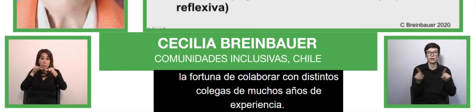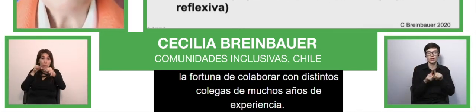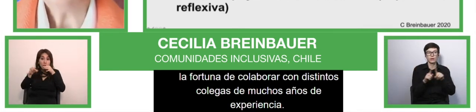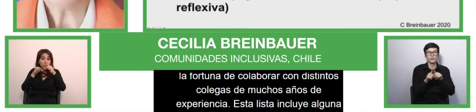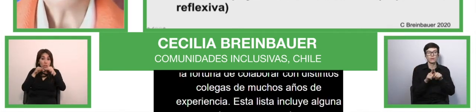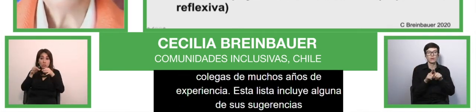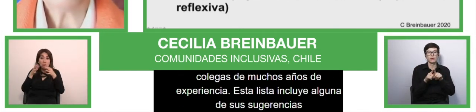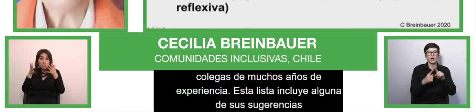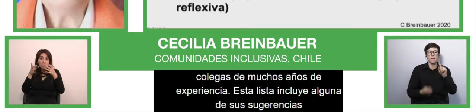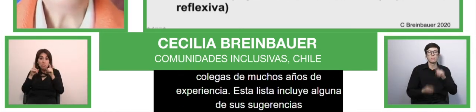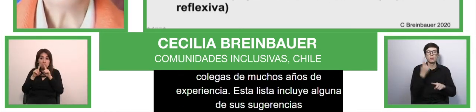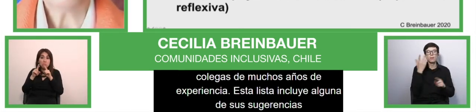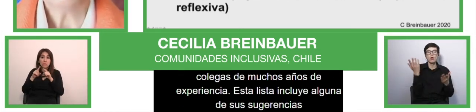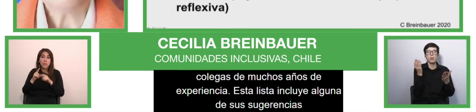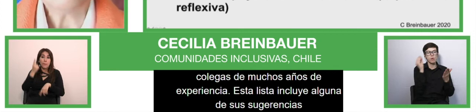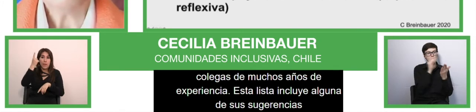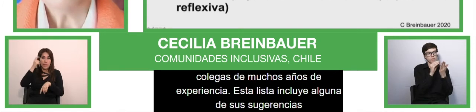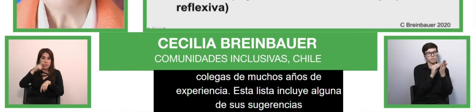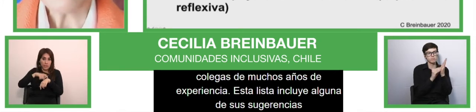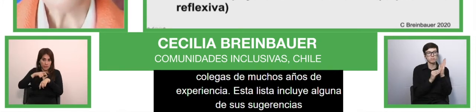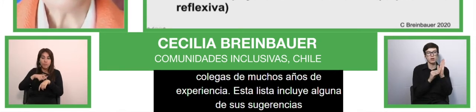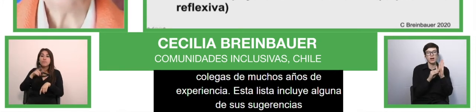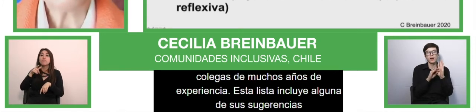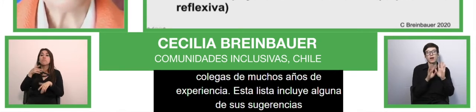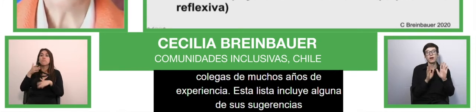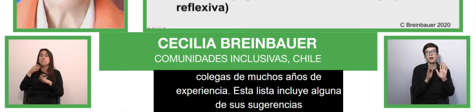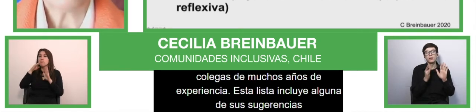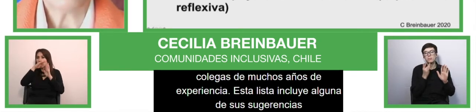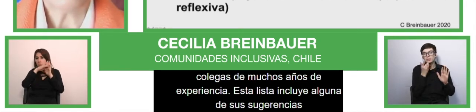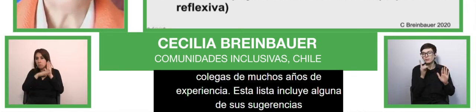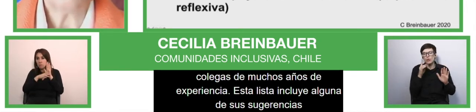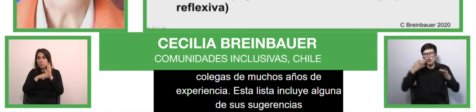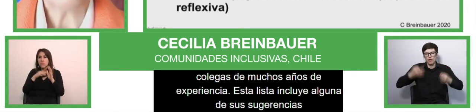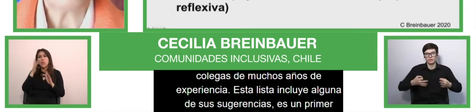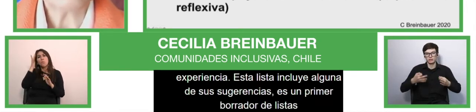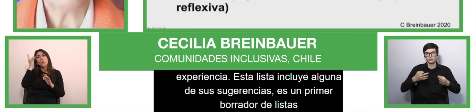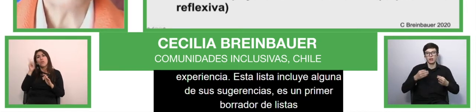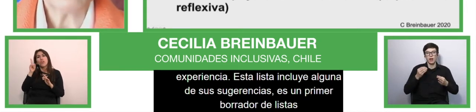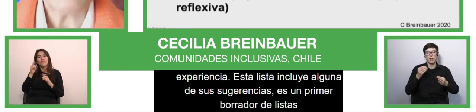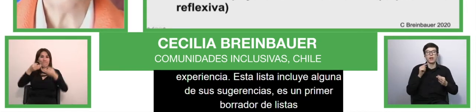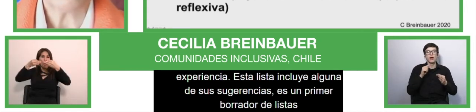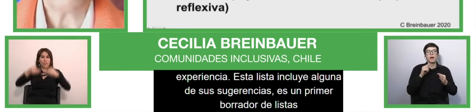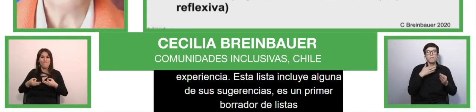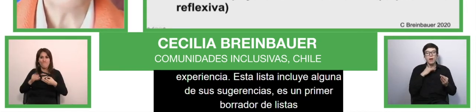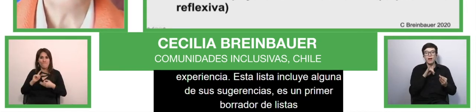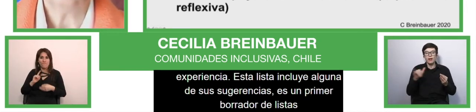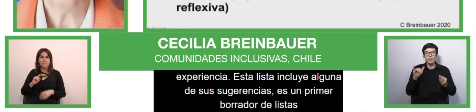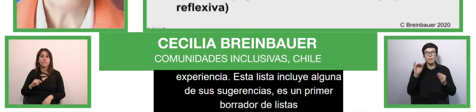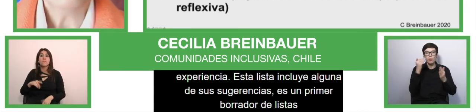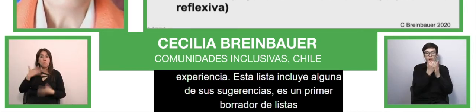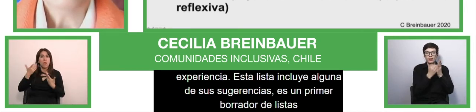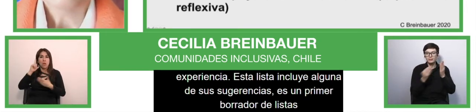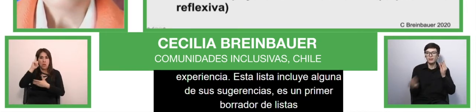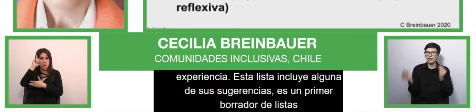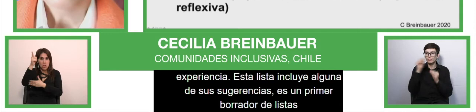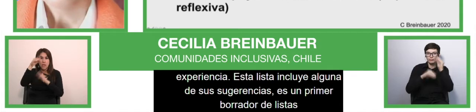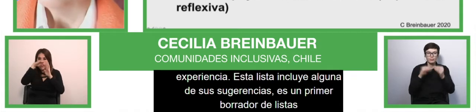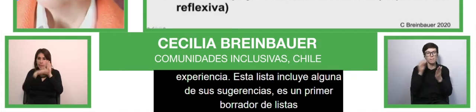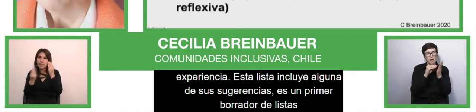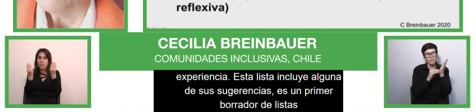un primer borrador de lista de barreras invisibles que puede ir creciendo confiamos la junta